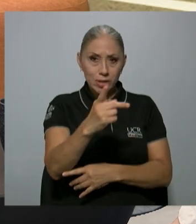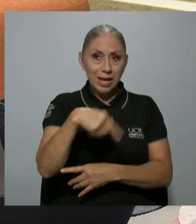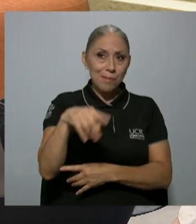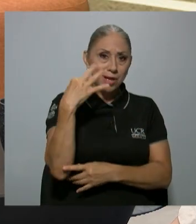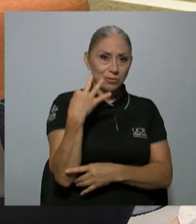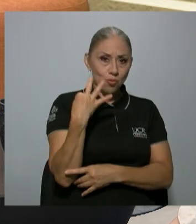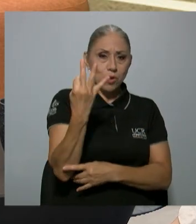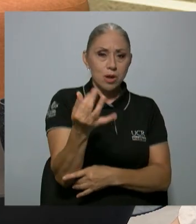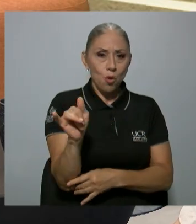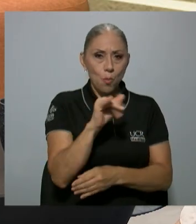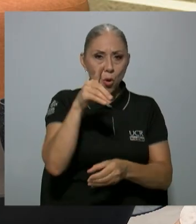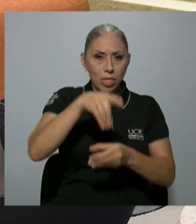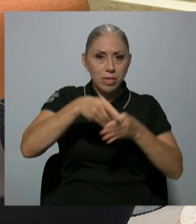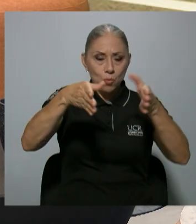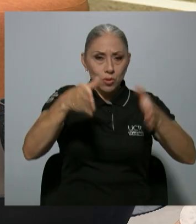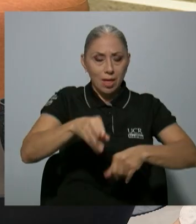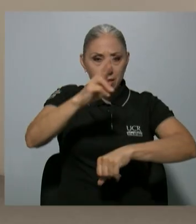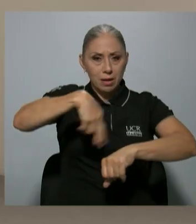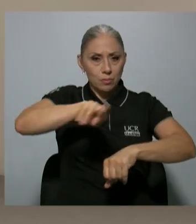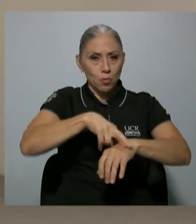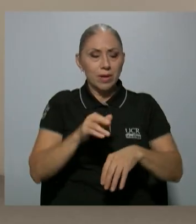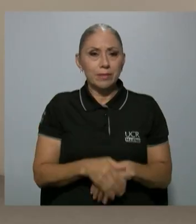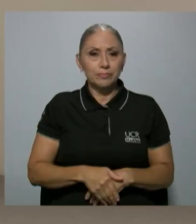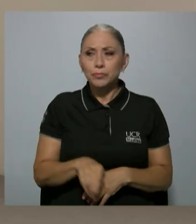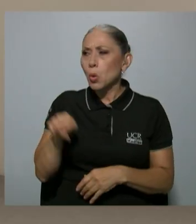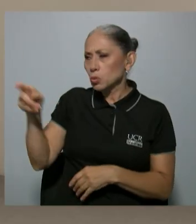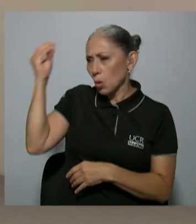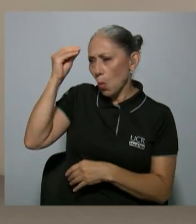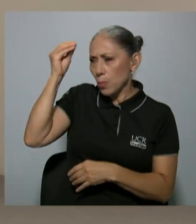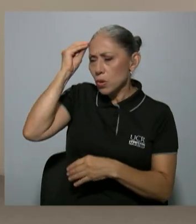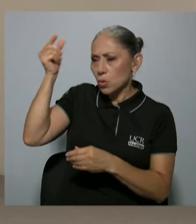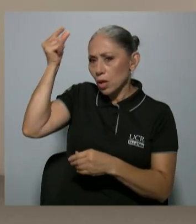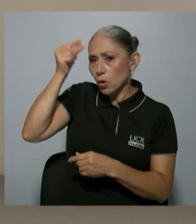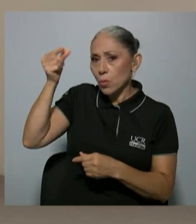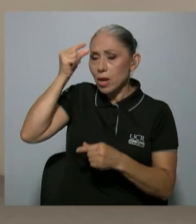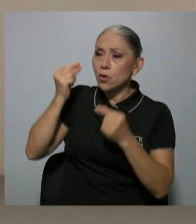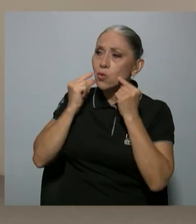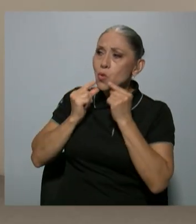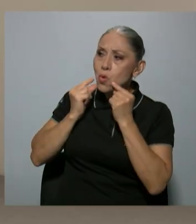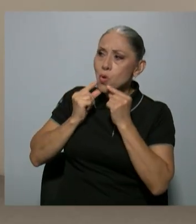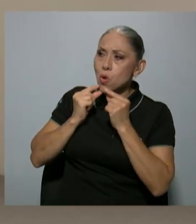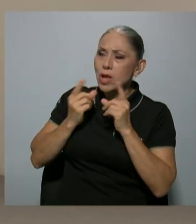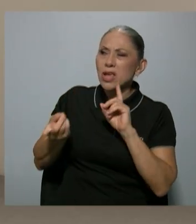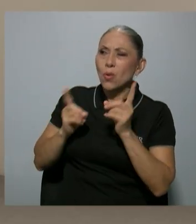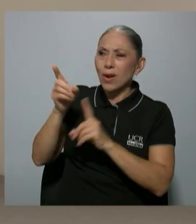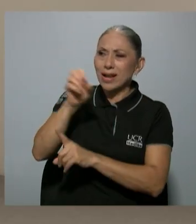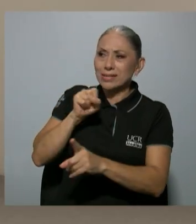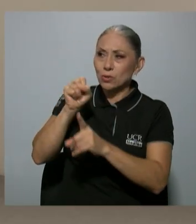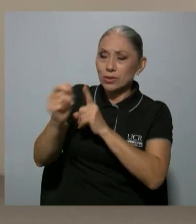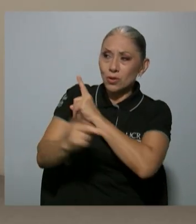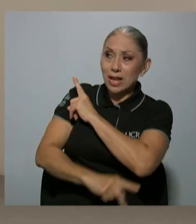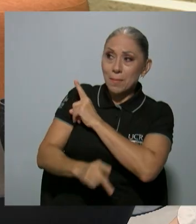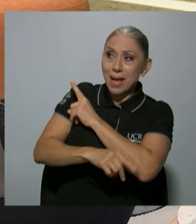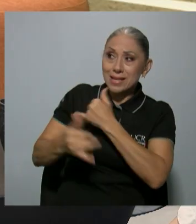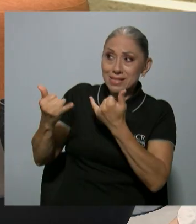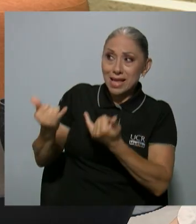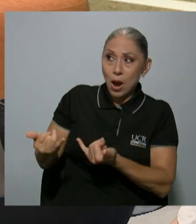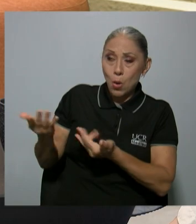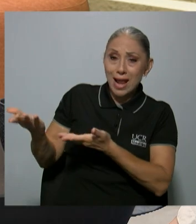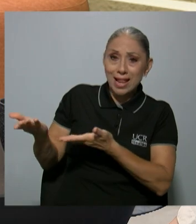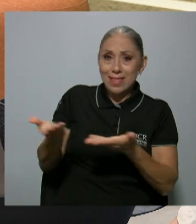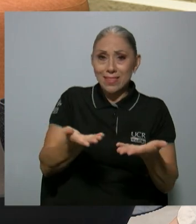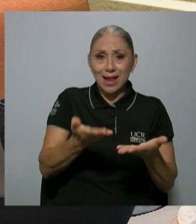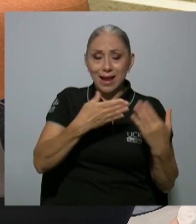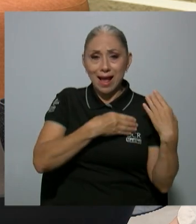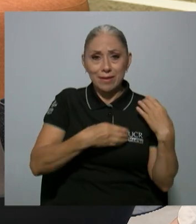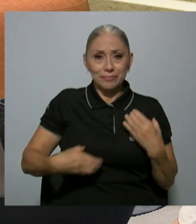de la República. ¿Qué opinión tiene del gobierno de Rodrigo Chávez y de la situación del país que entrega? Muy